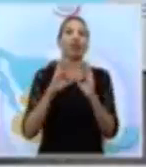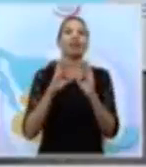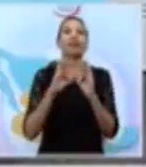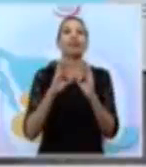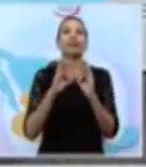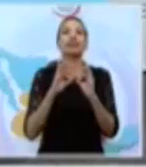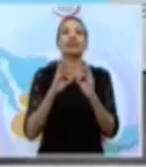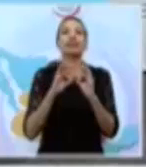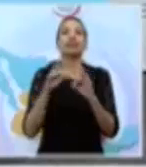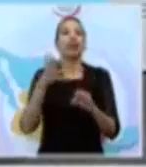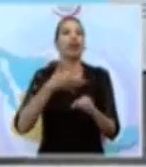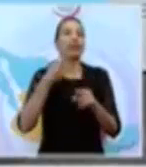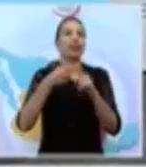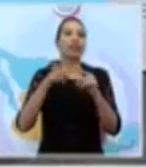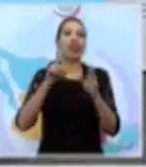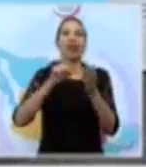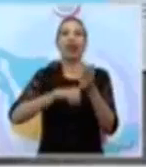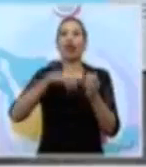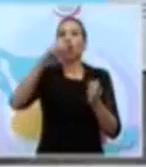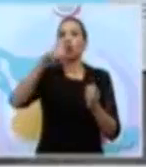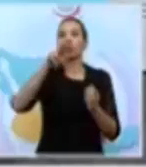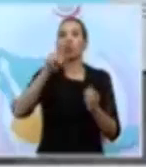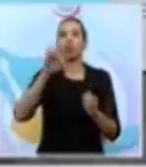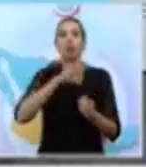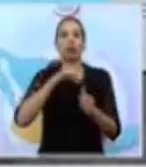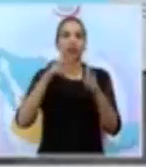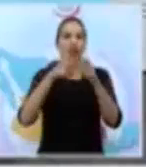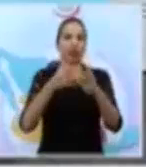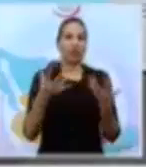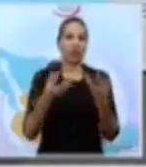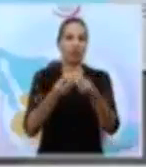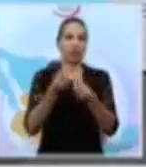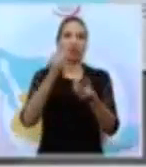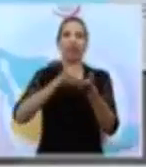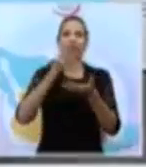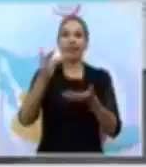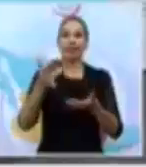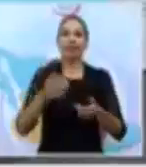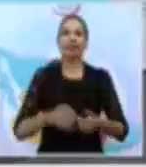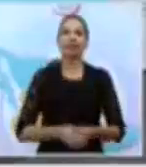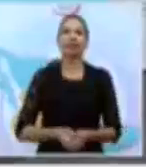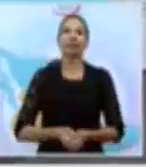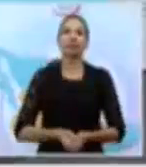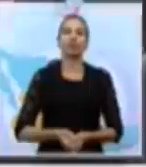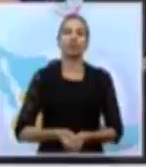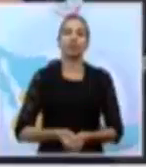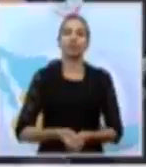y cuenten con el sistema ONU que estaremos con ustedes. Muchas gracias.